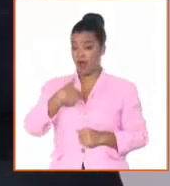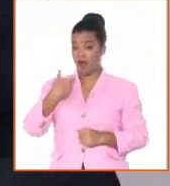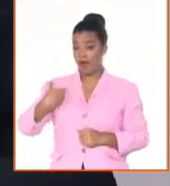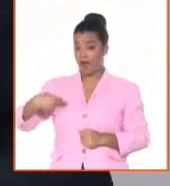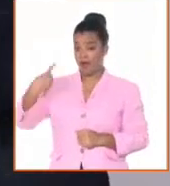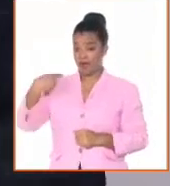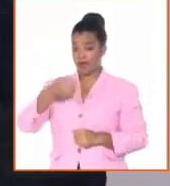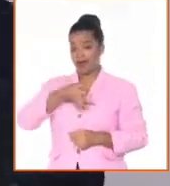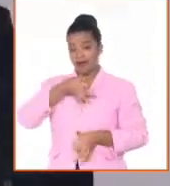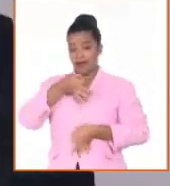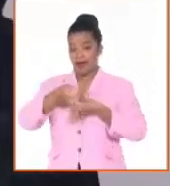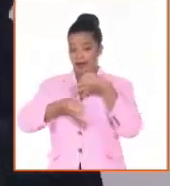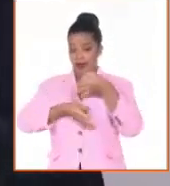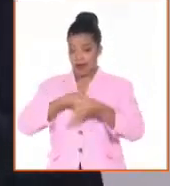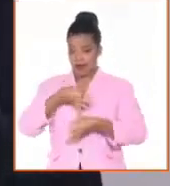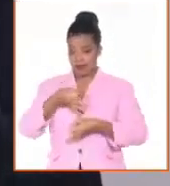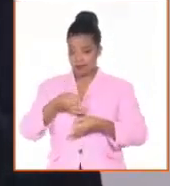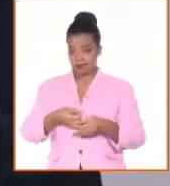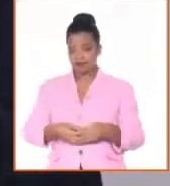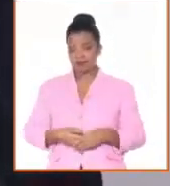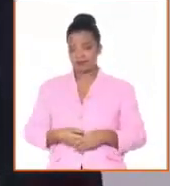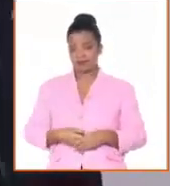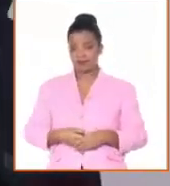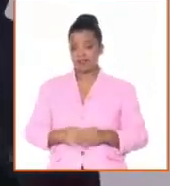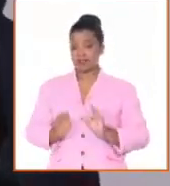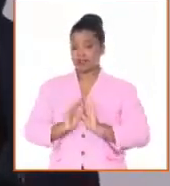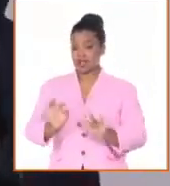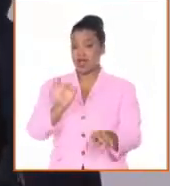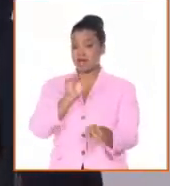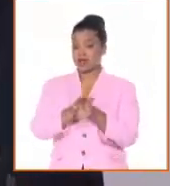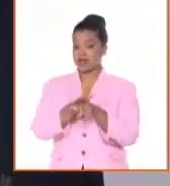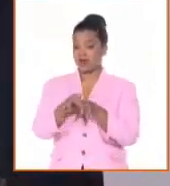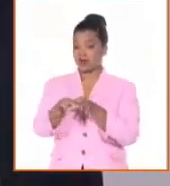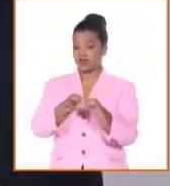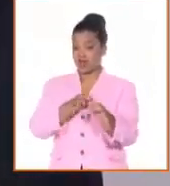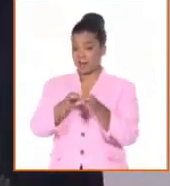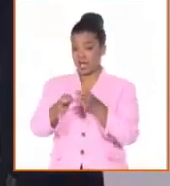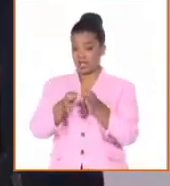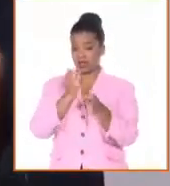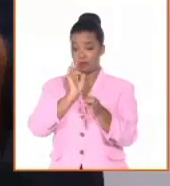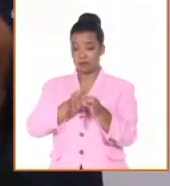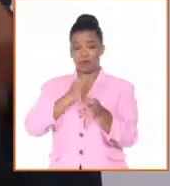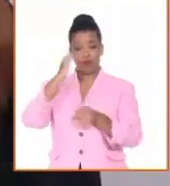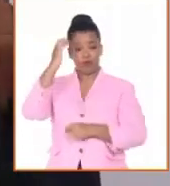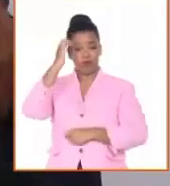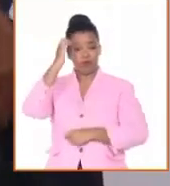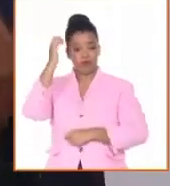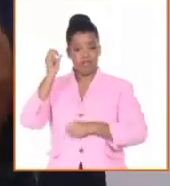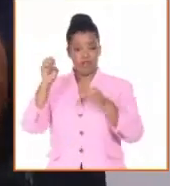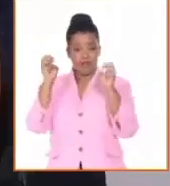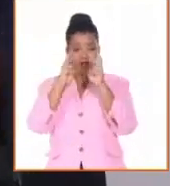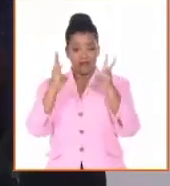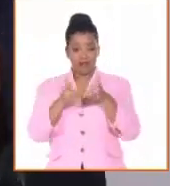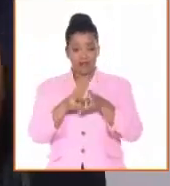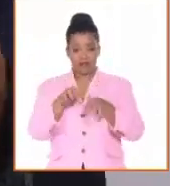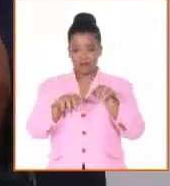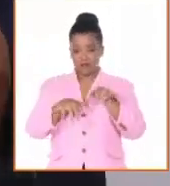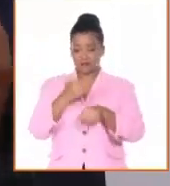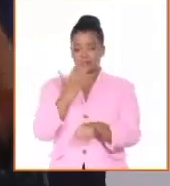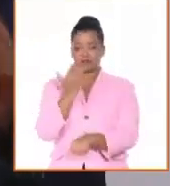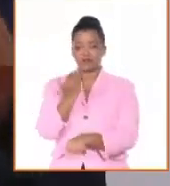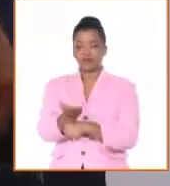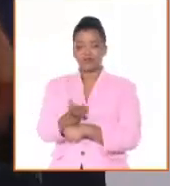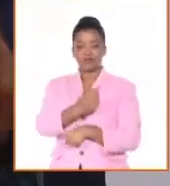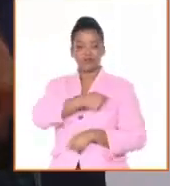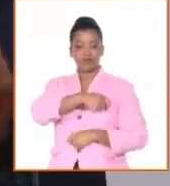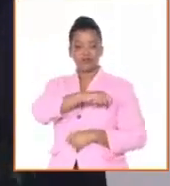la ya puesto en funcionamiento del portal del gobierno las solicitudes de la población